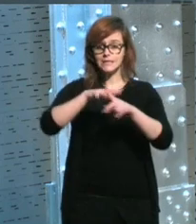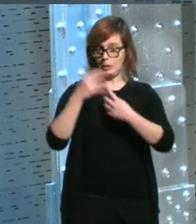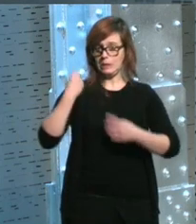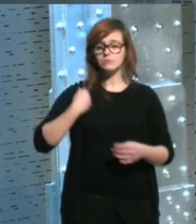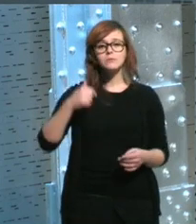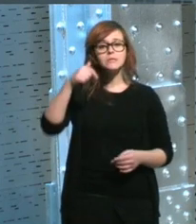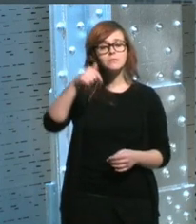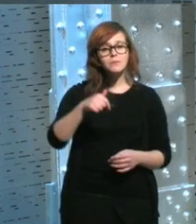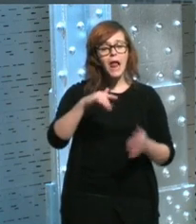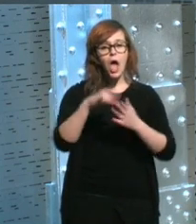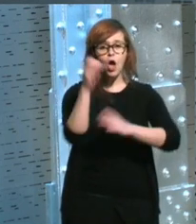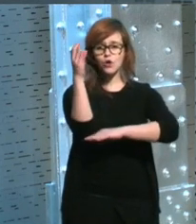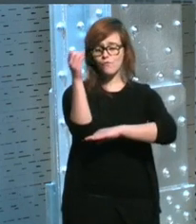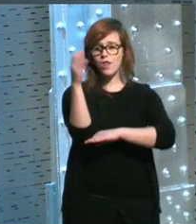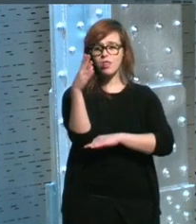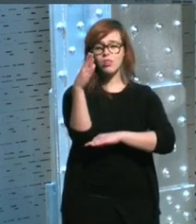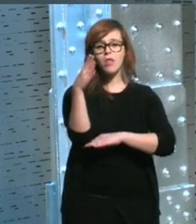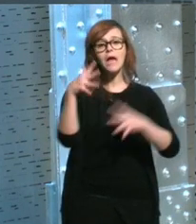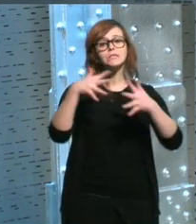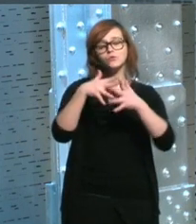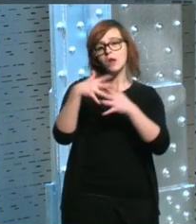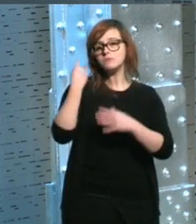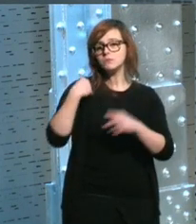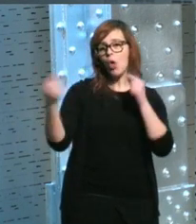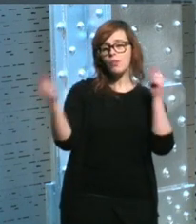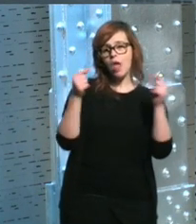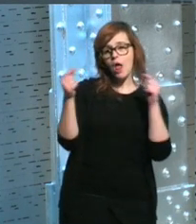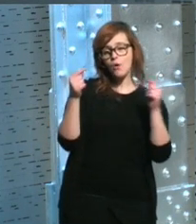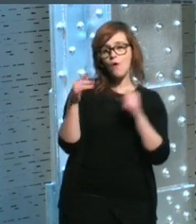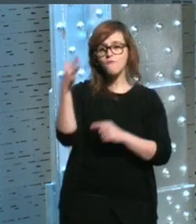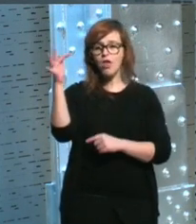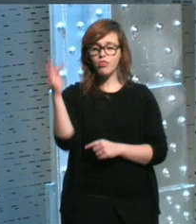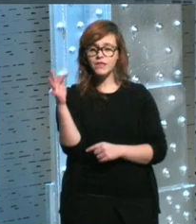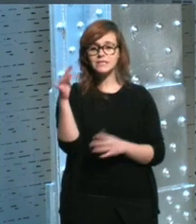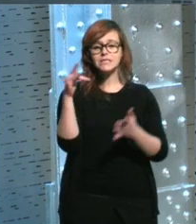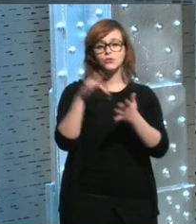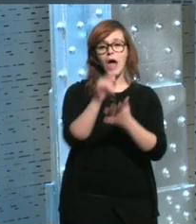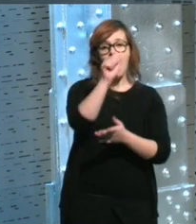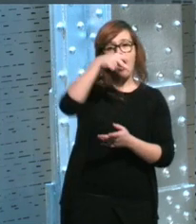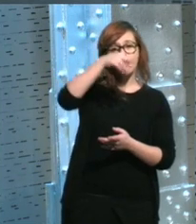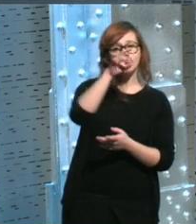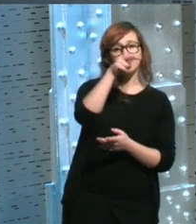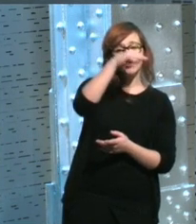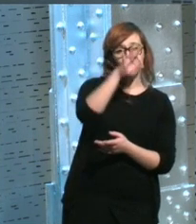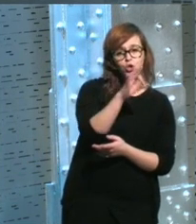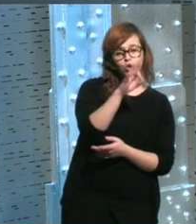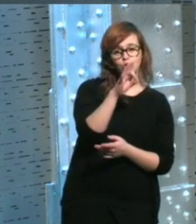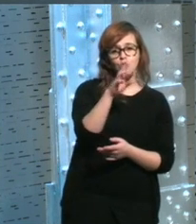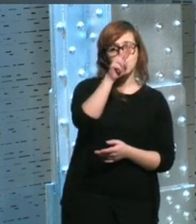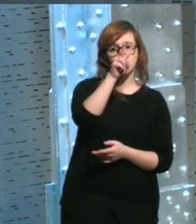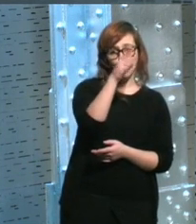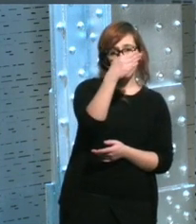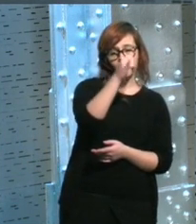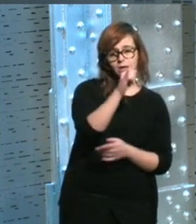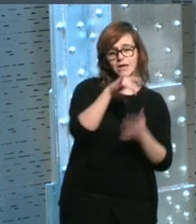la conferencia la vamos a estructurar como un diálogo entre Francis y Antoni Gutiérrez Rubí, que es asesor de comunicación y